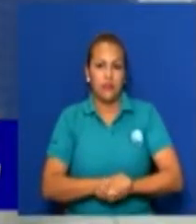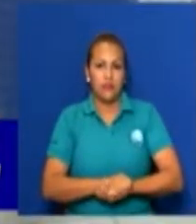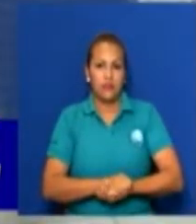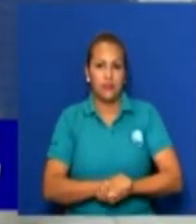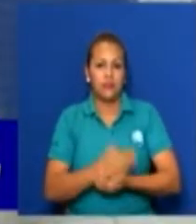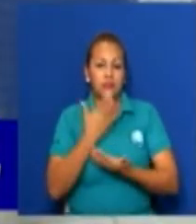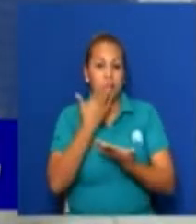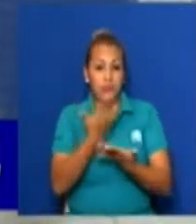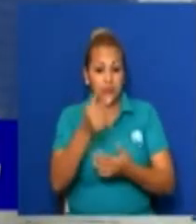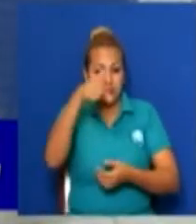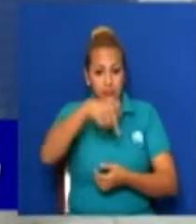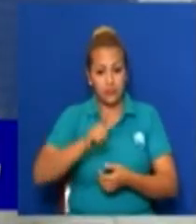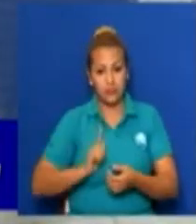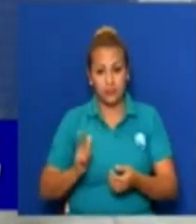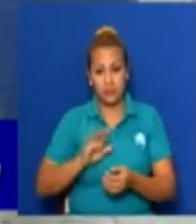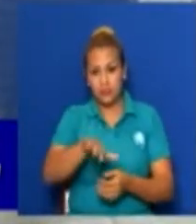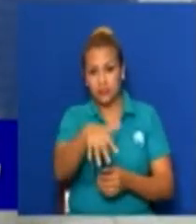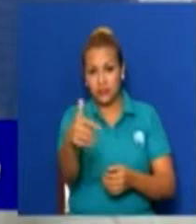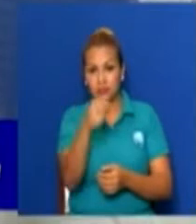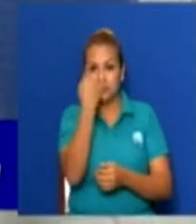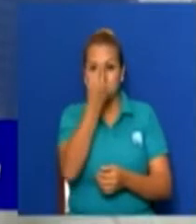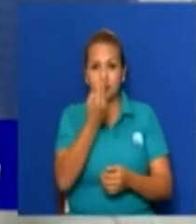Bueno, aquí tenemos otra pregunta.